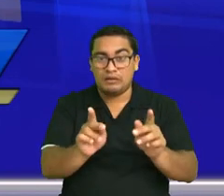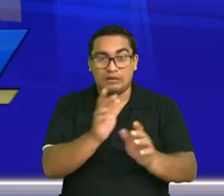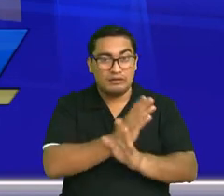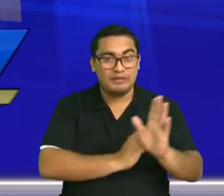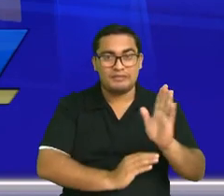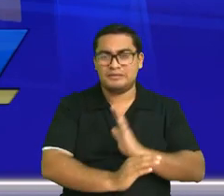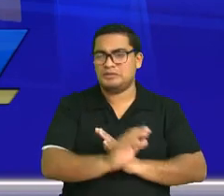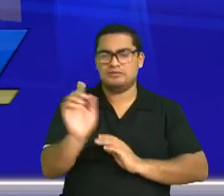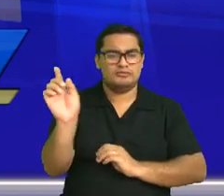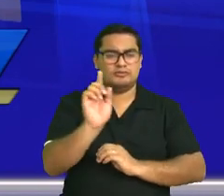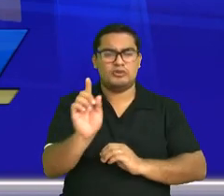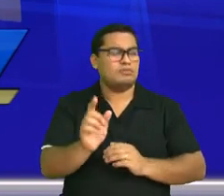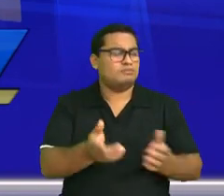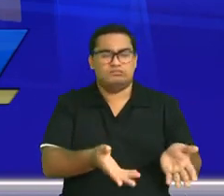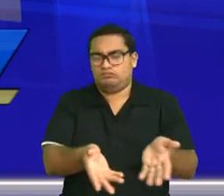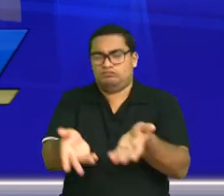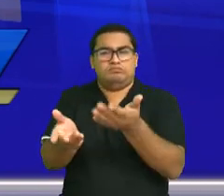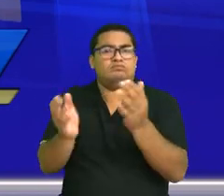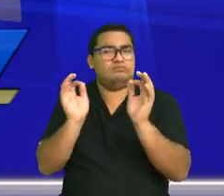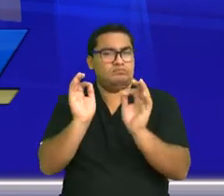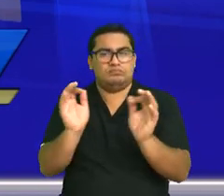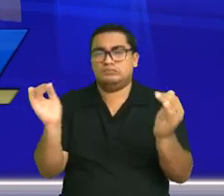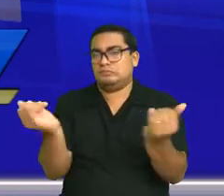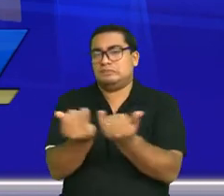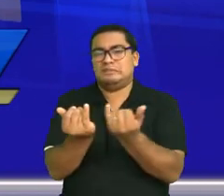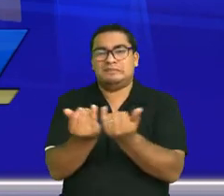discapacidad, seguido a ello estuvo